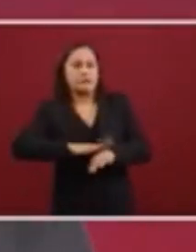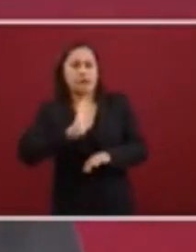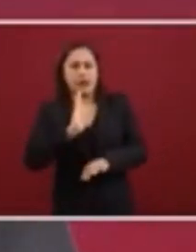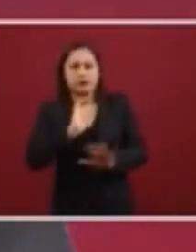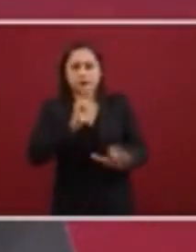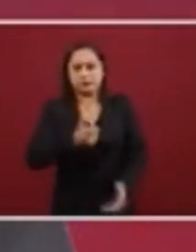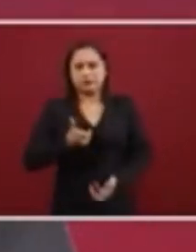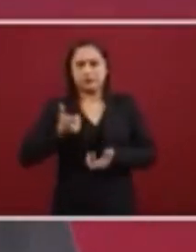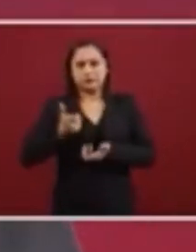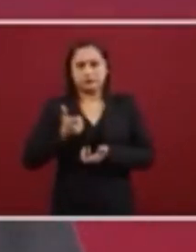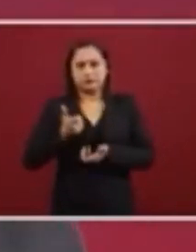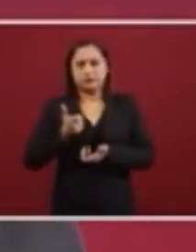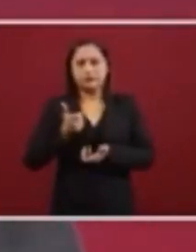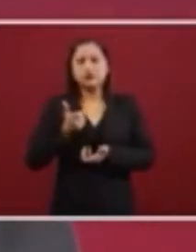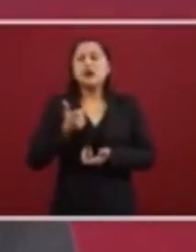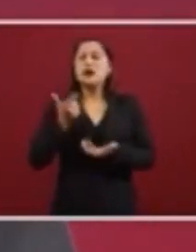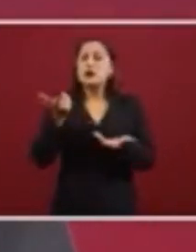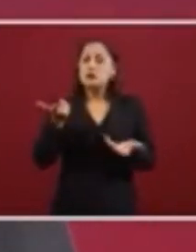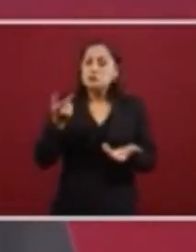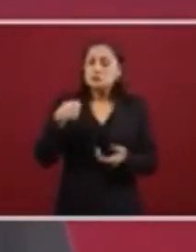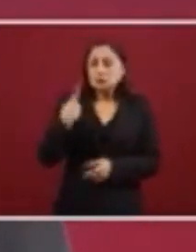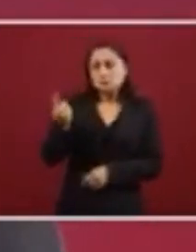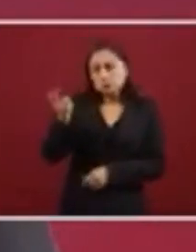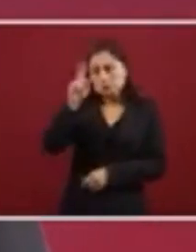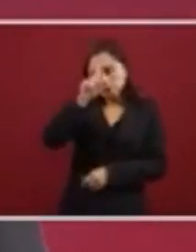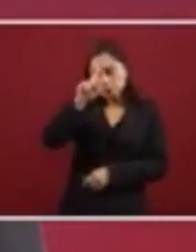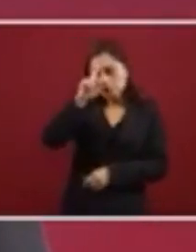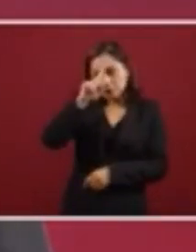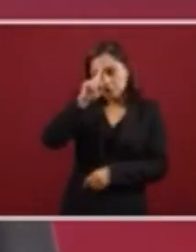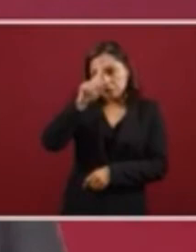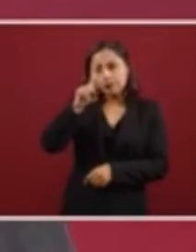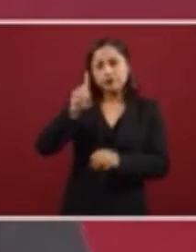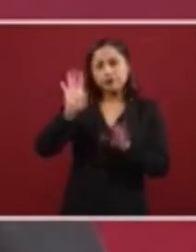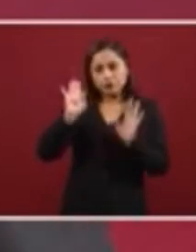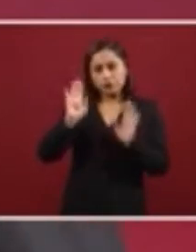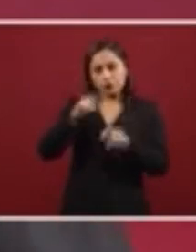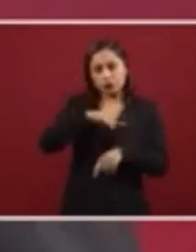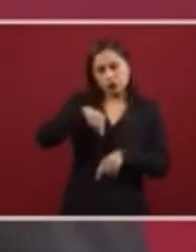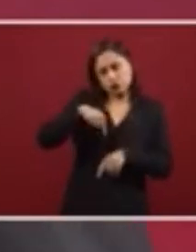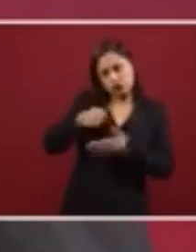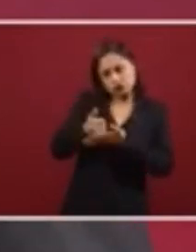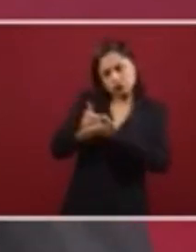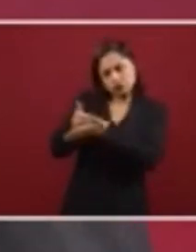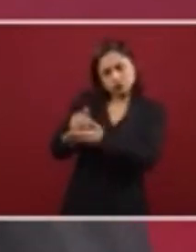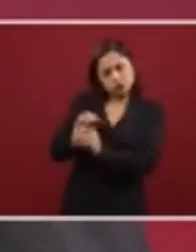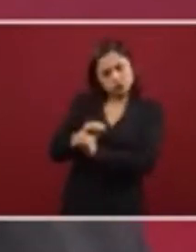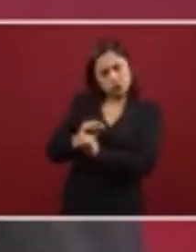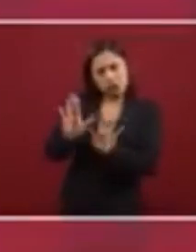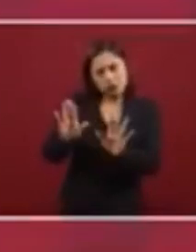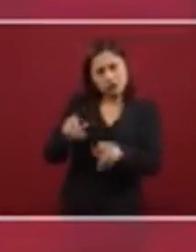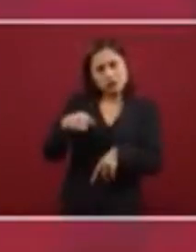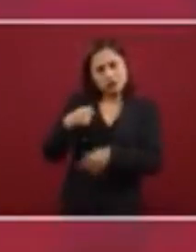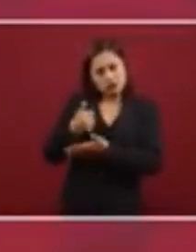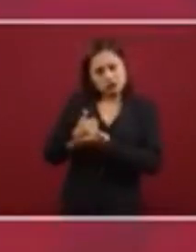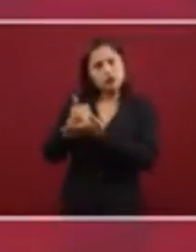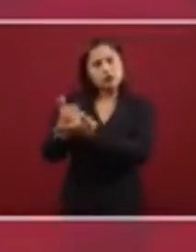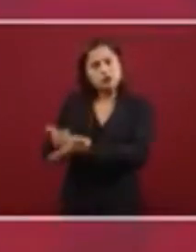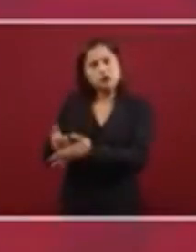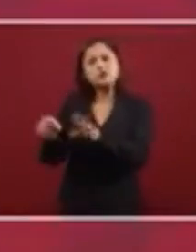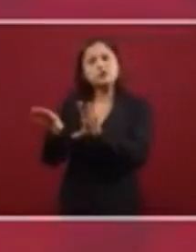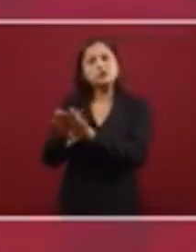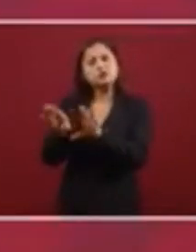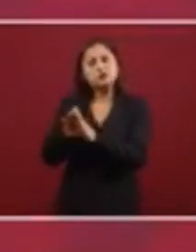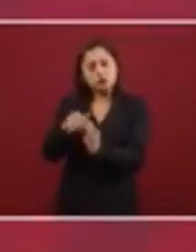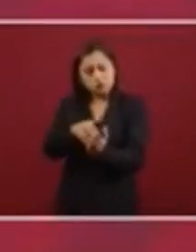lleven a cabo y en eso sí les ayudamos, les damos la fórmula de cómo